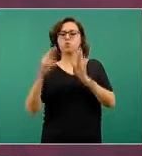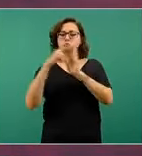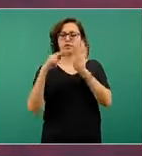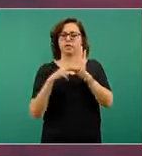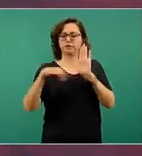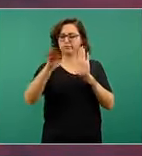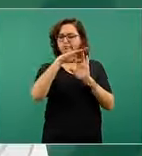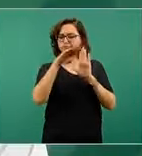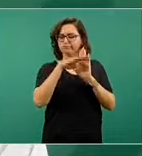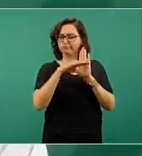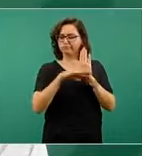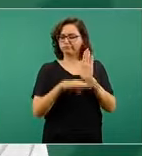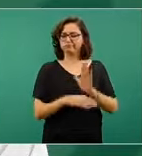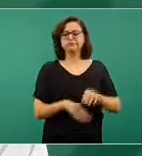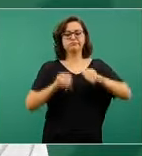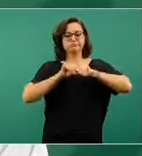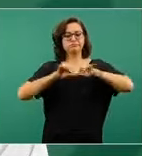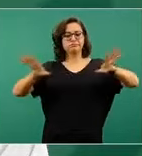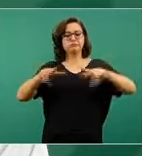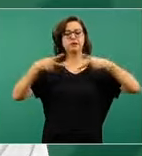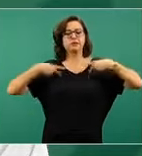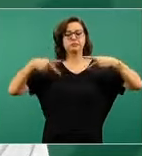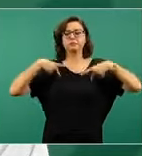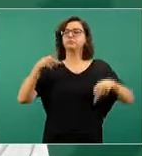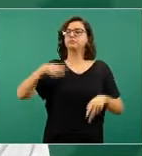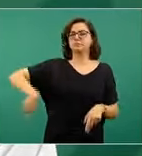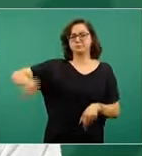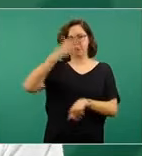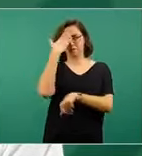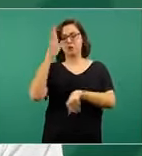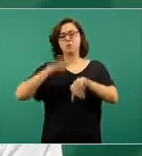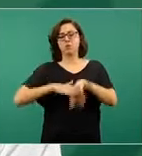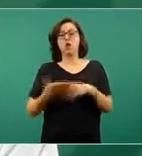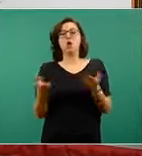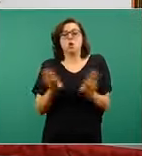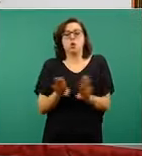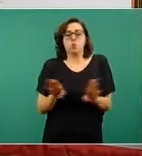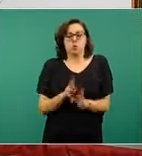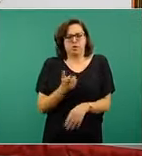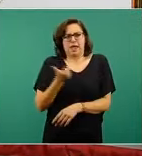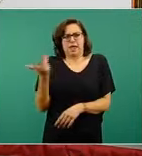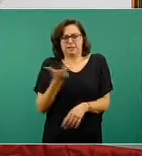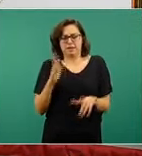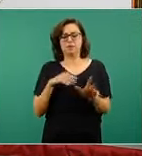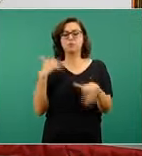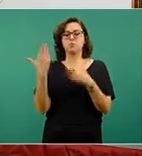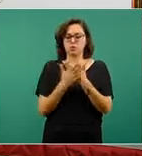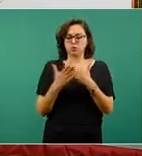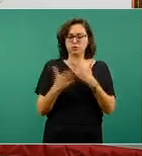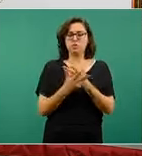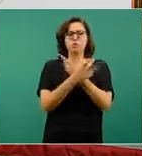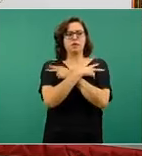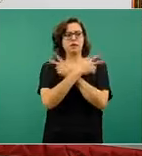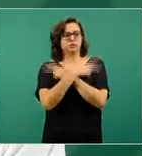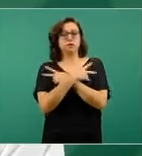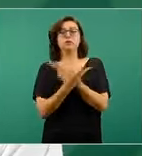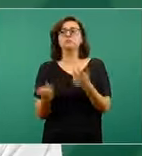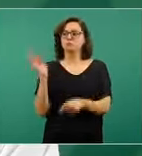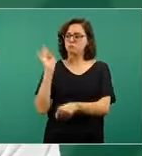la población tenga elementos concretos que tomar en cuenta para su protección